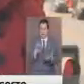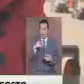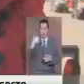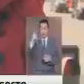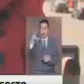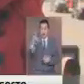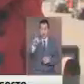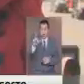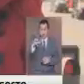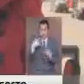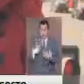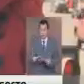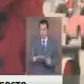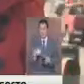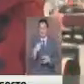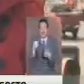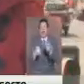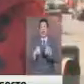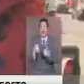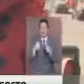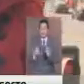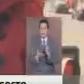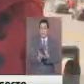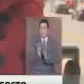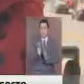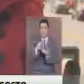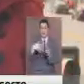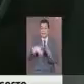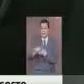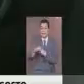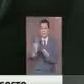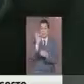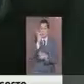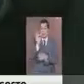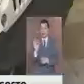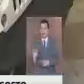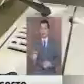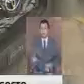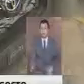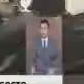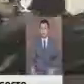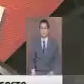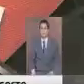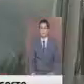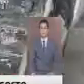lunes los vehículos van a subir hasta un 15%.